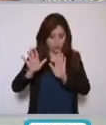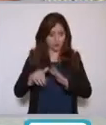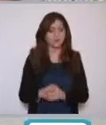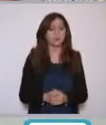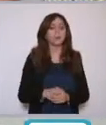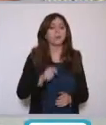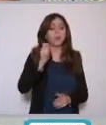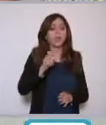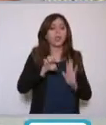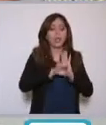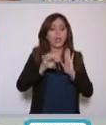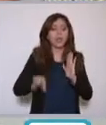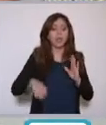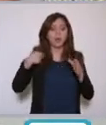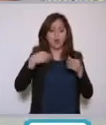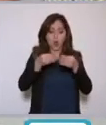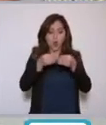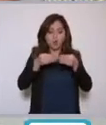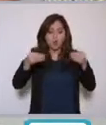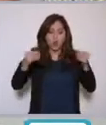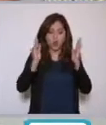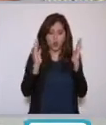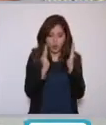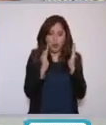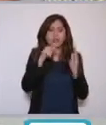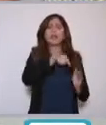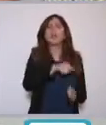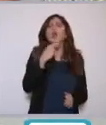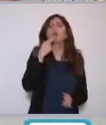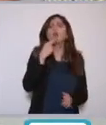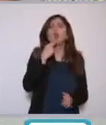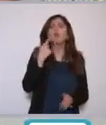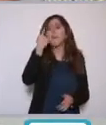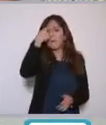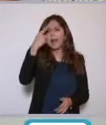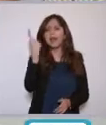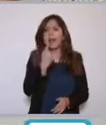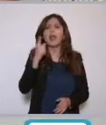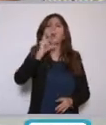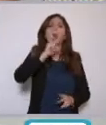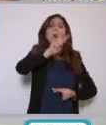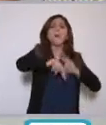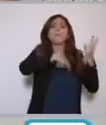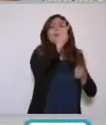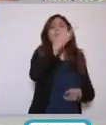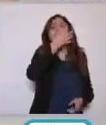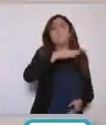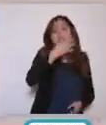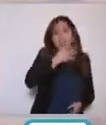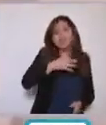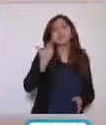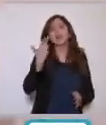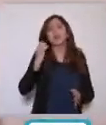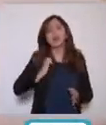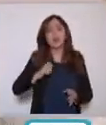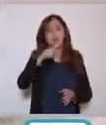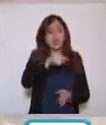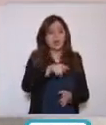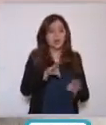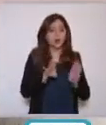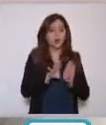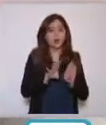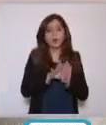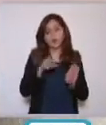la clutch o la chiquita. Generalmente estas nosotros las utilizamos cuando vamos a eventos especiales o formales, ¿no? La verdad es que como